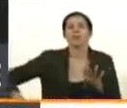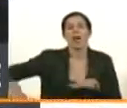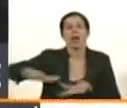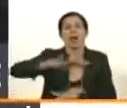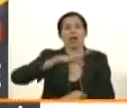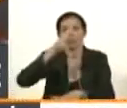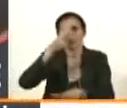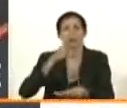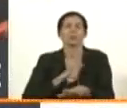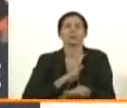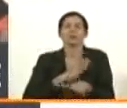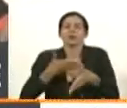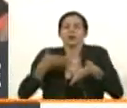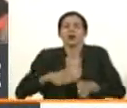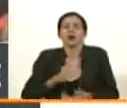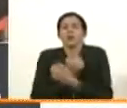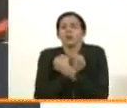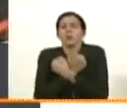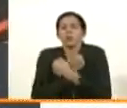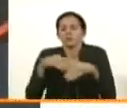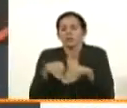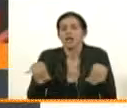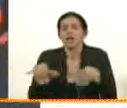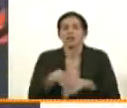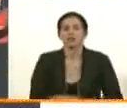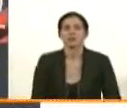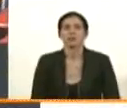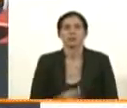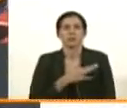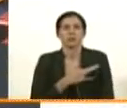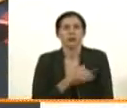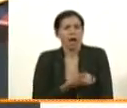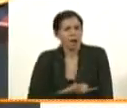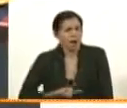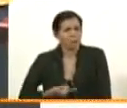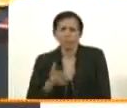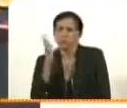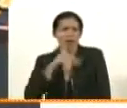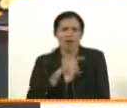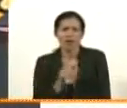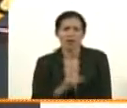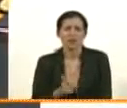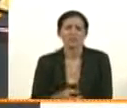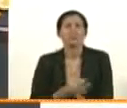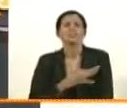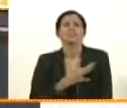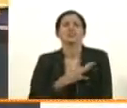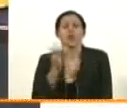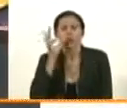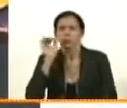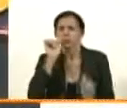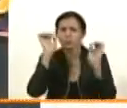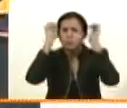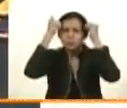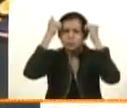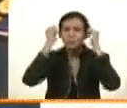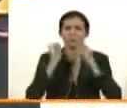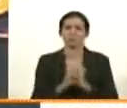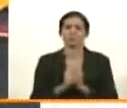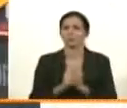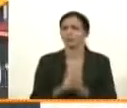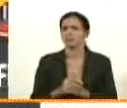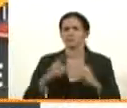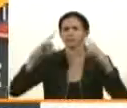su terruño. Un señor que no tenía hambre, nada. Era un señor, era un